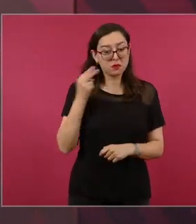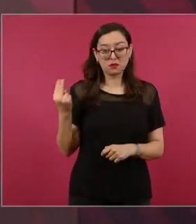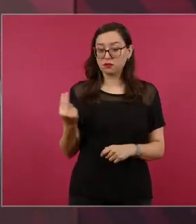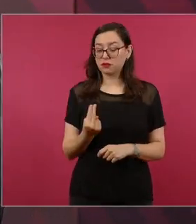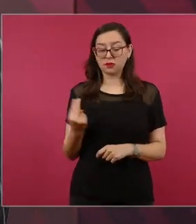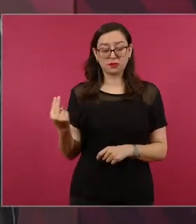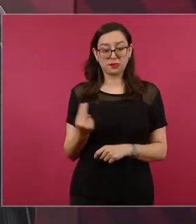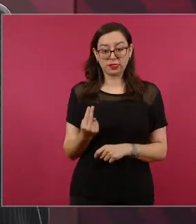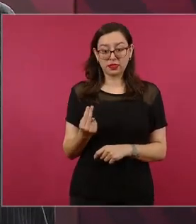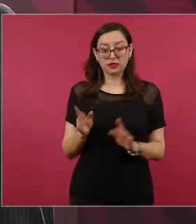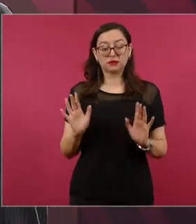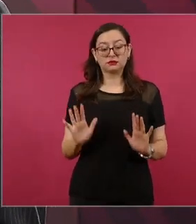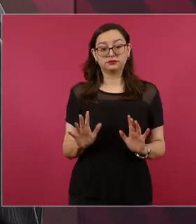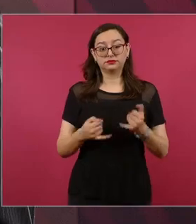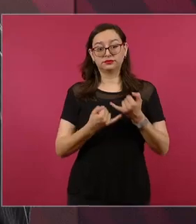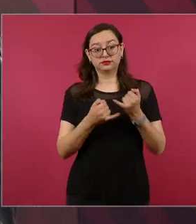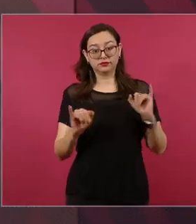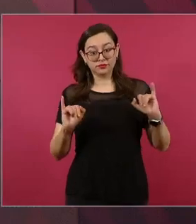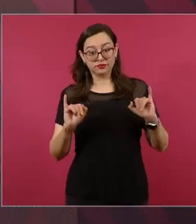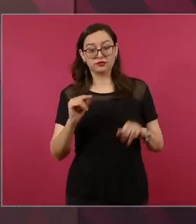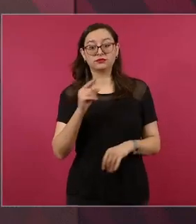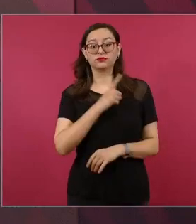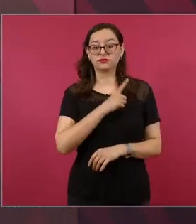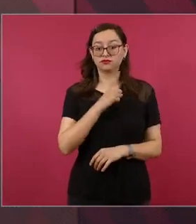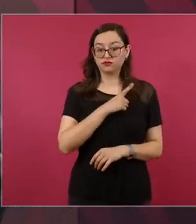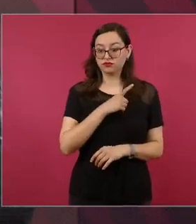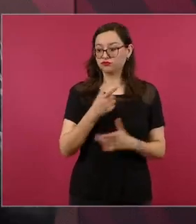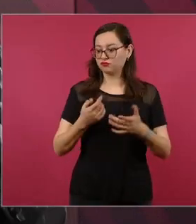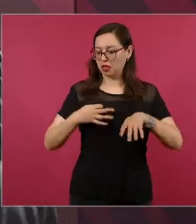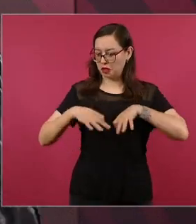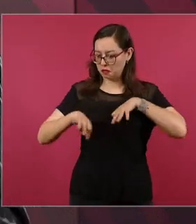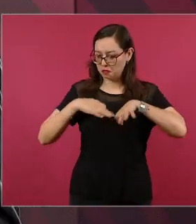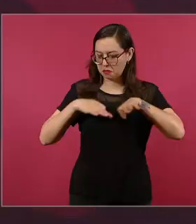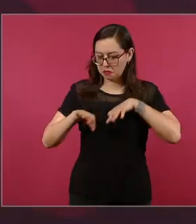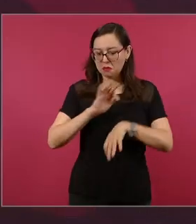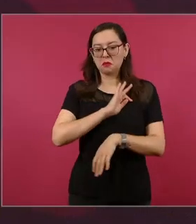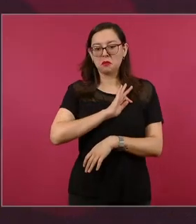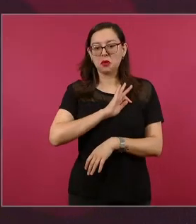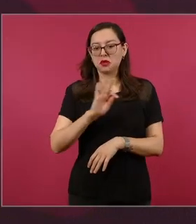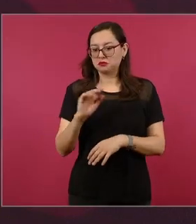se tiene autonomía y ese dinero se distribuye